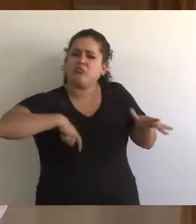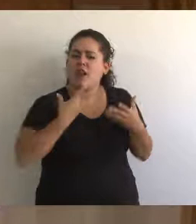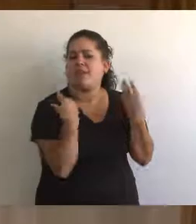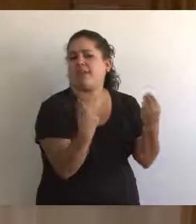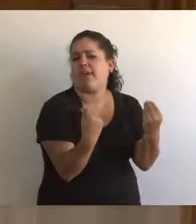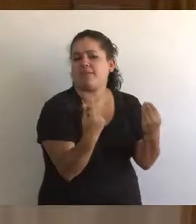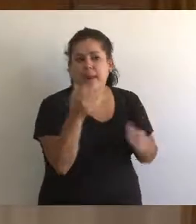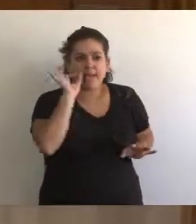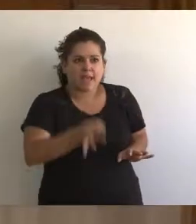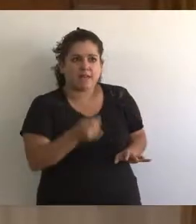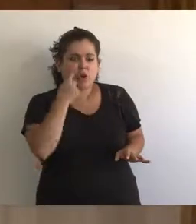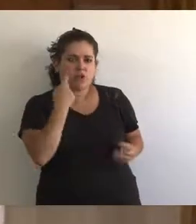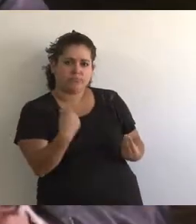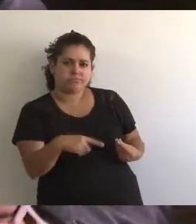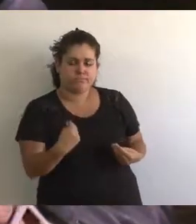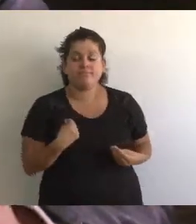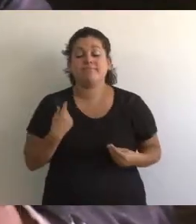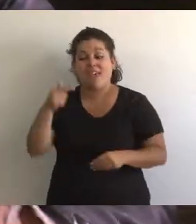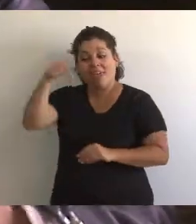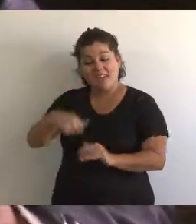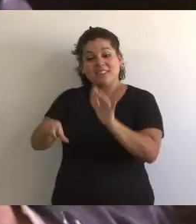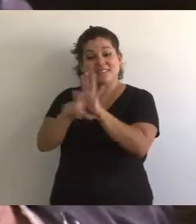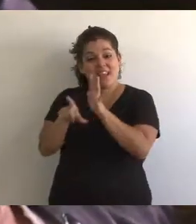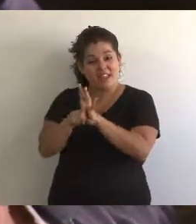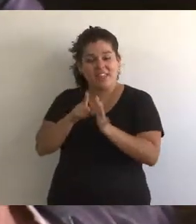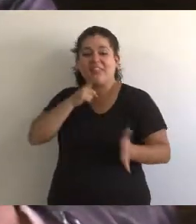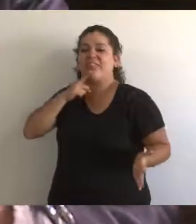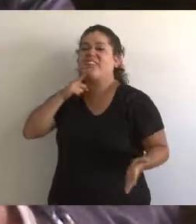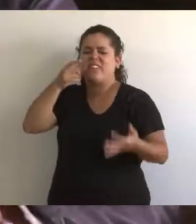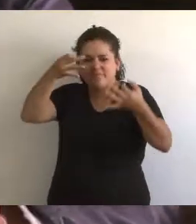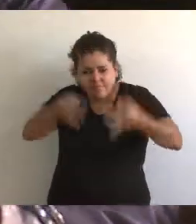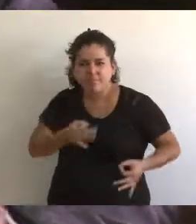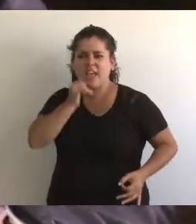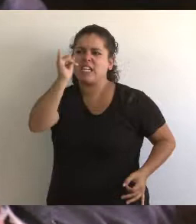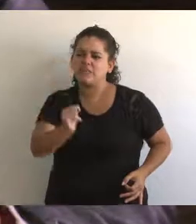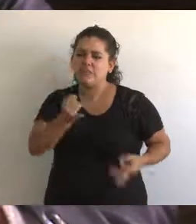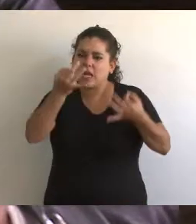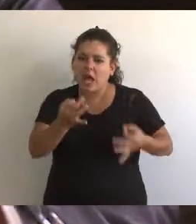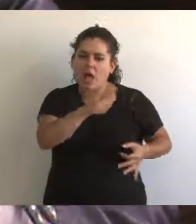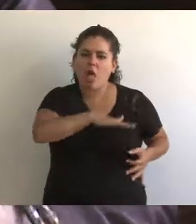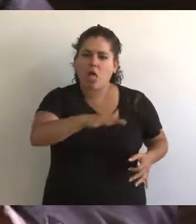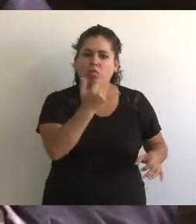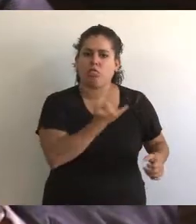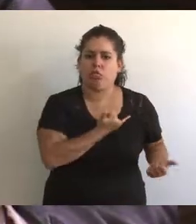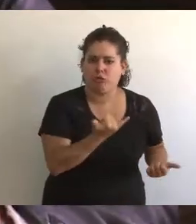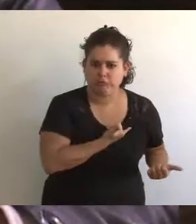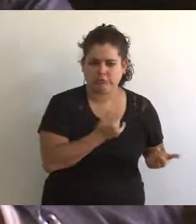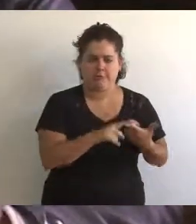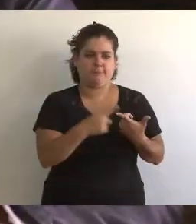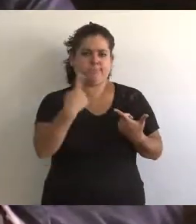para saber qué es lo que hay que regular? Esta ley establece exactamente eso. Define el campo, define la